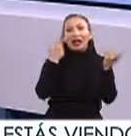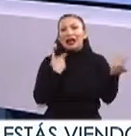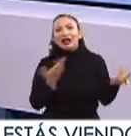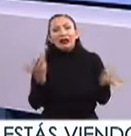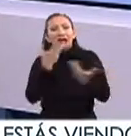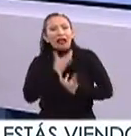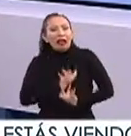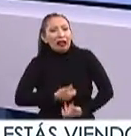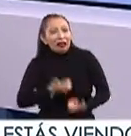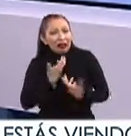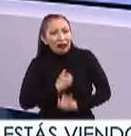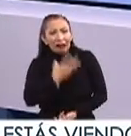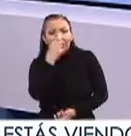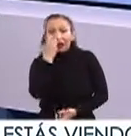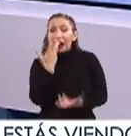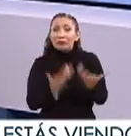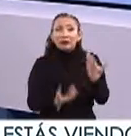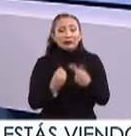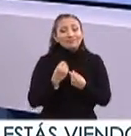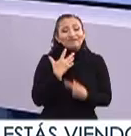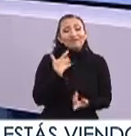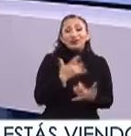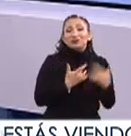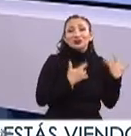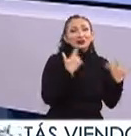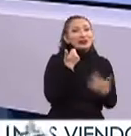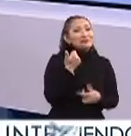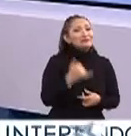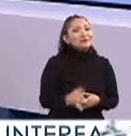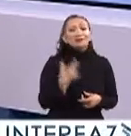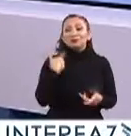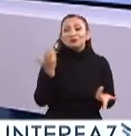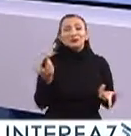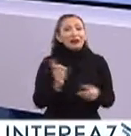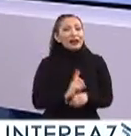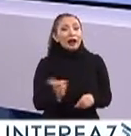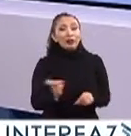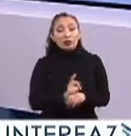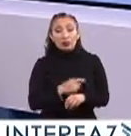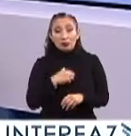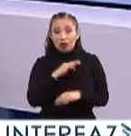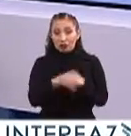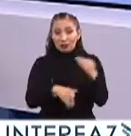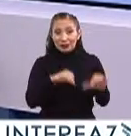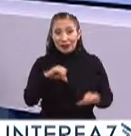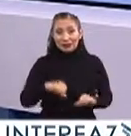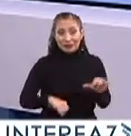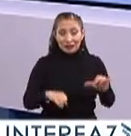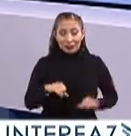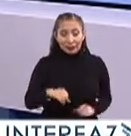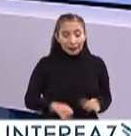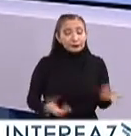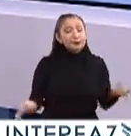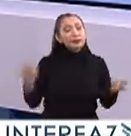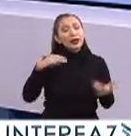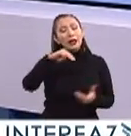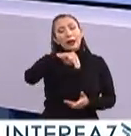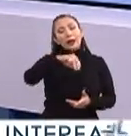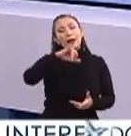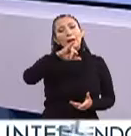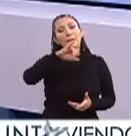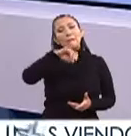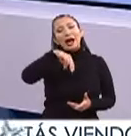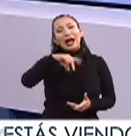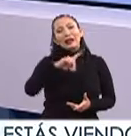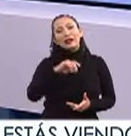la depresión a veces se apoderan de nuestras emociones y pues con ellas de todas nuestras actividades diarias. El mindfulness